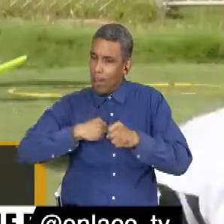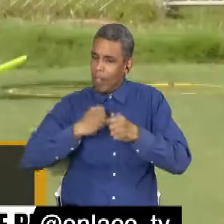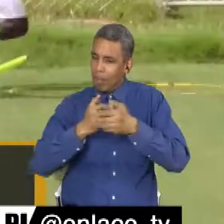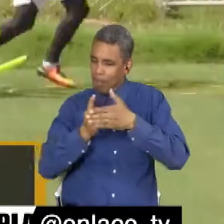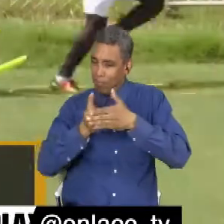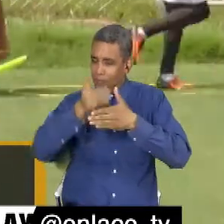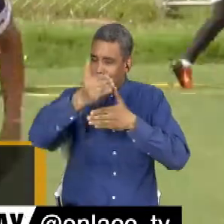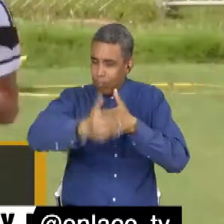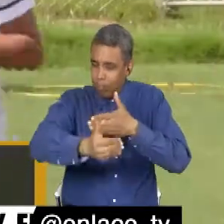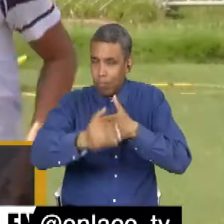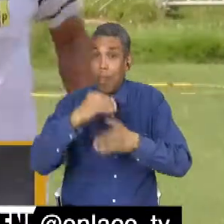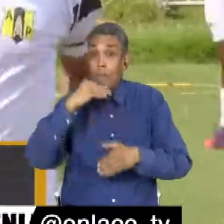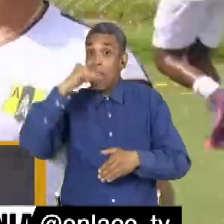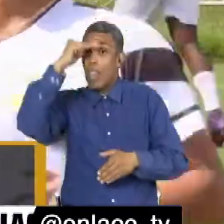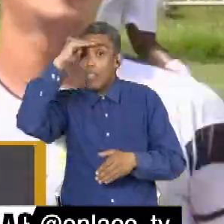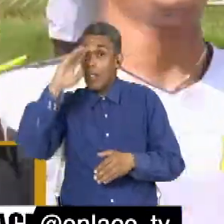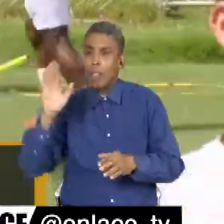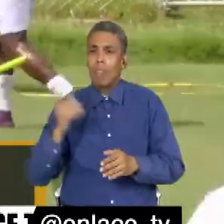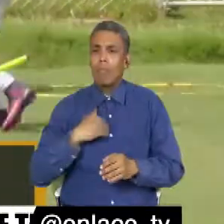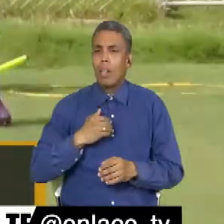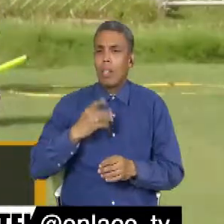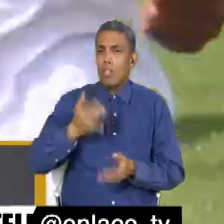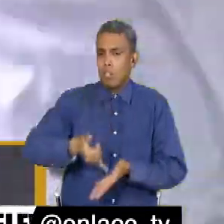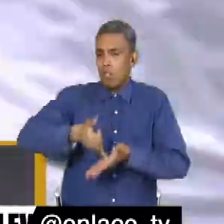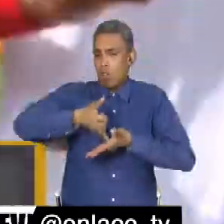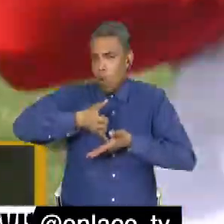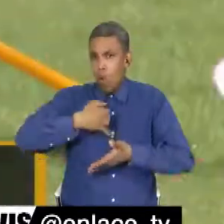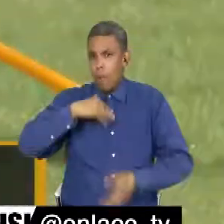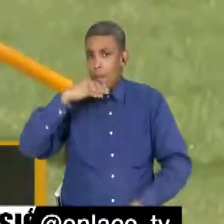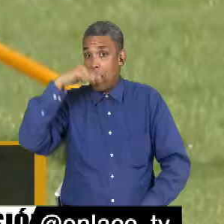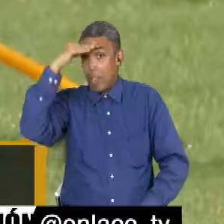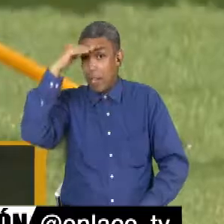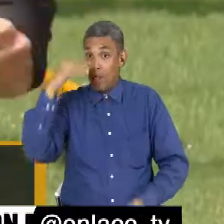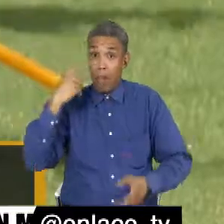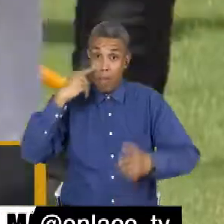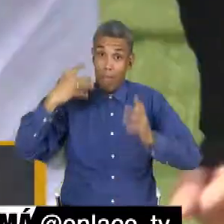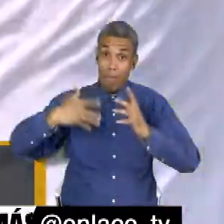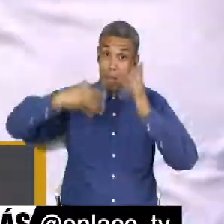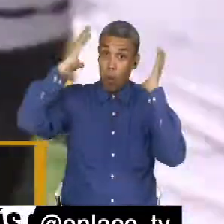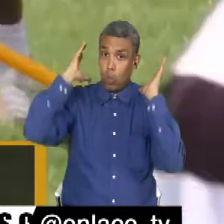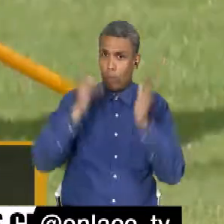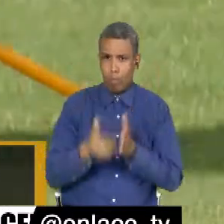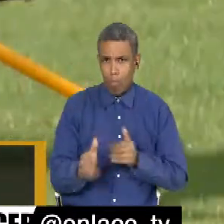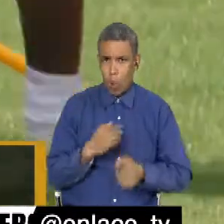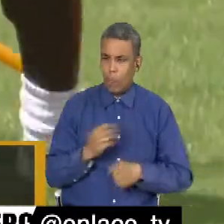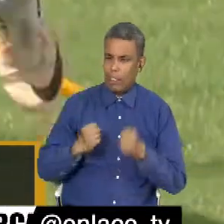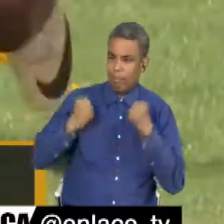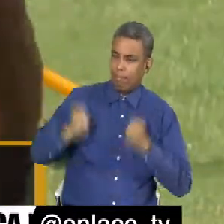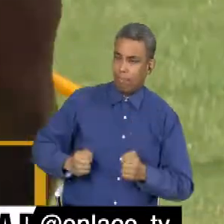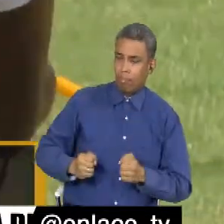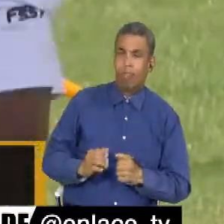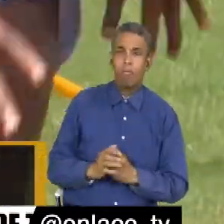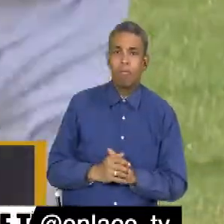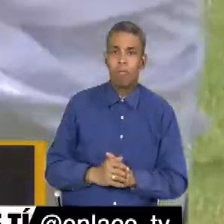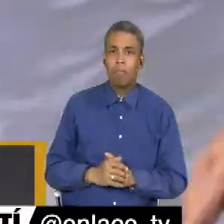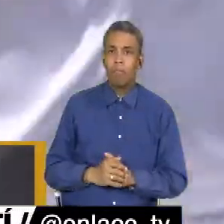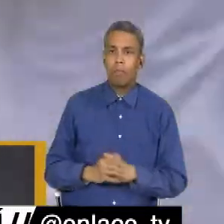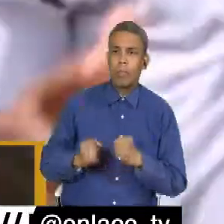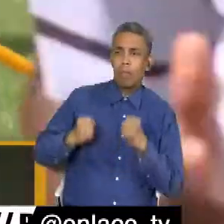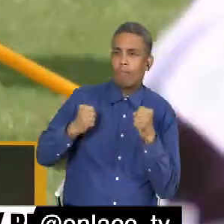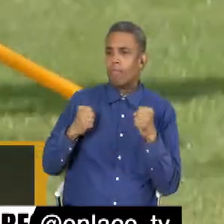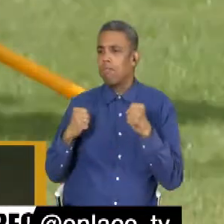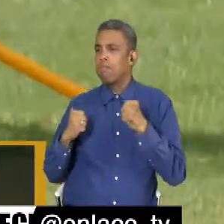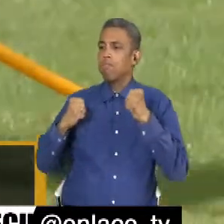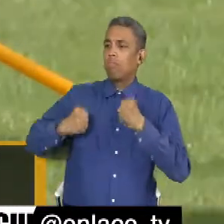es un rival que está jugando Copa, un rival de los grandes y bueno, tenemos que parárnosle bien. El profe